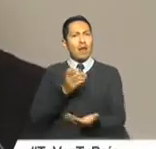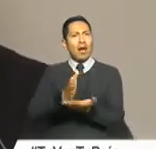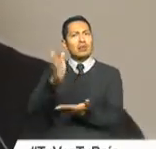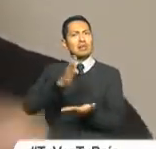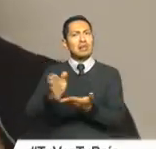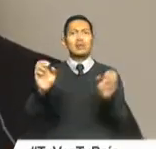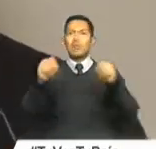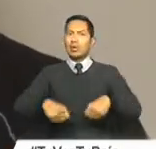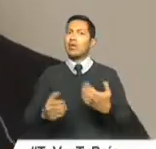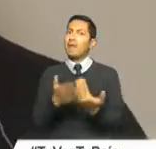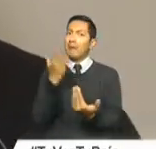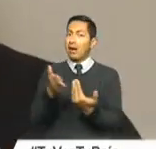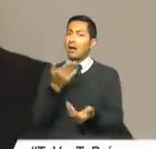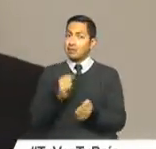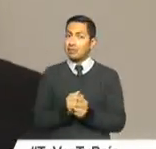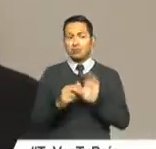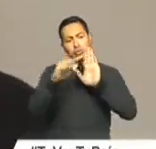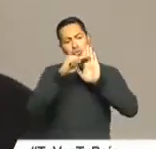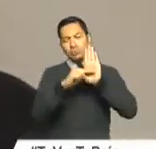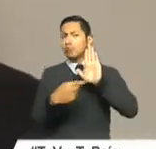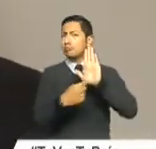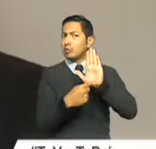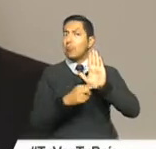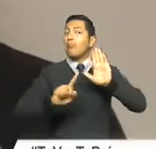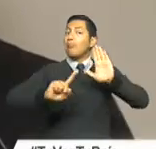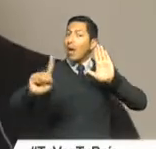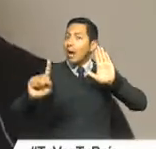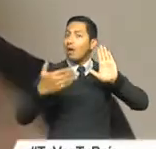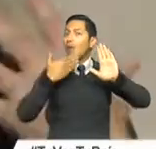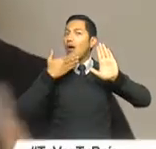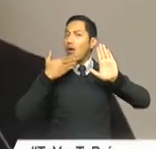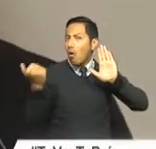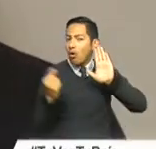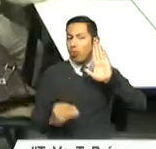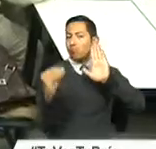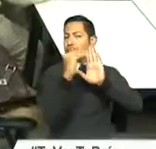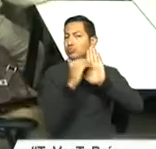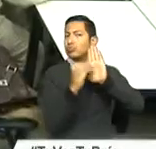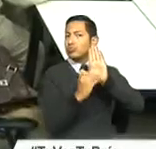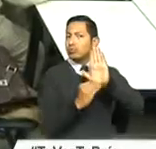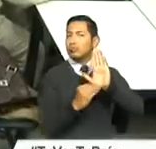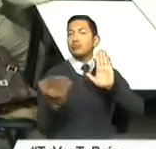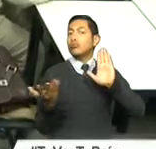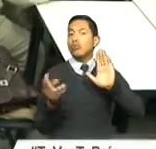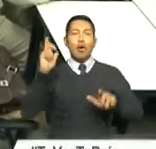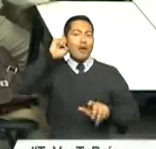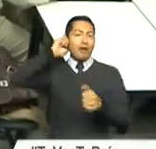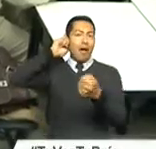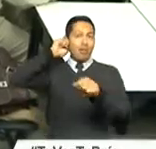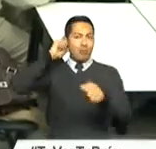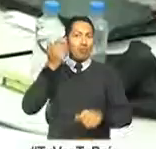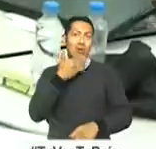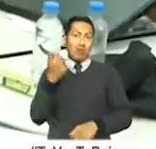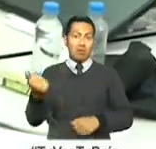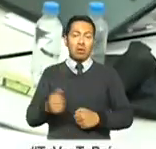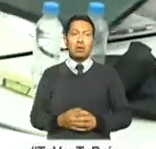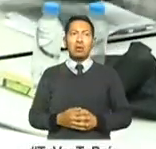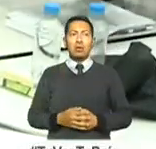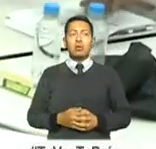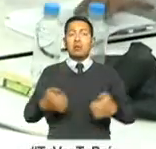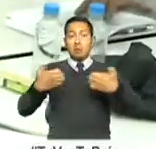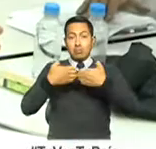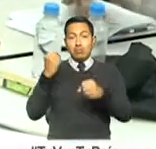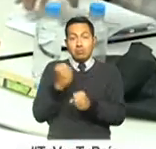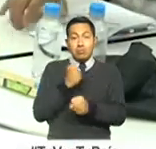y es más, hay que mejorarla. Yo creo que tenemos una gran oportunidad de mejorarla con las radios. En estas mesas de diálogo también